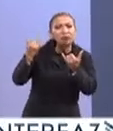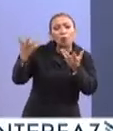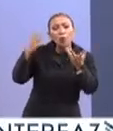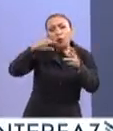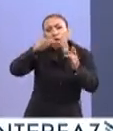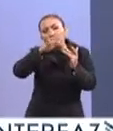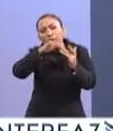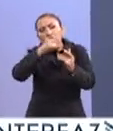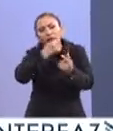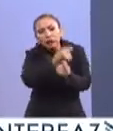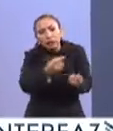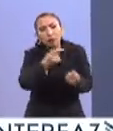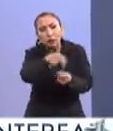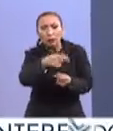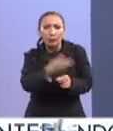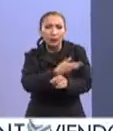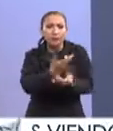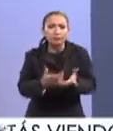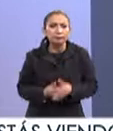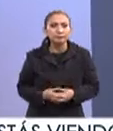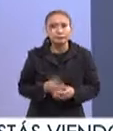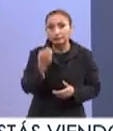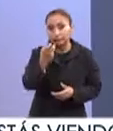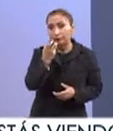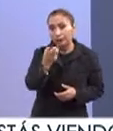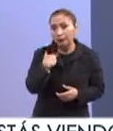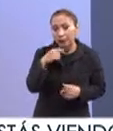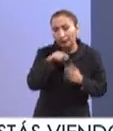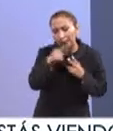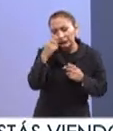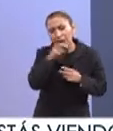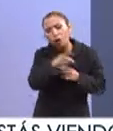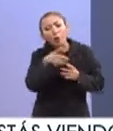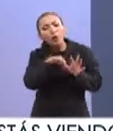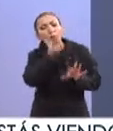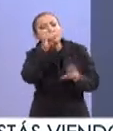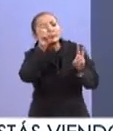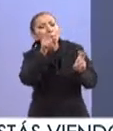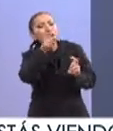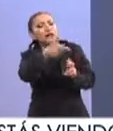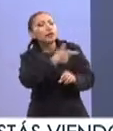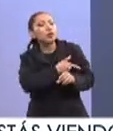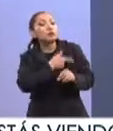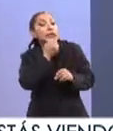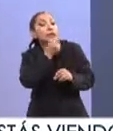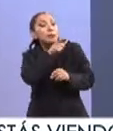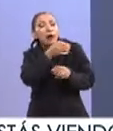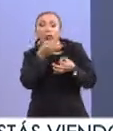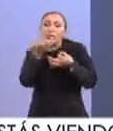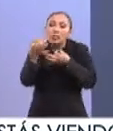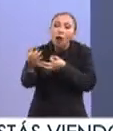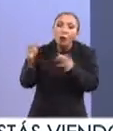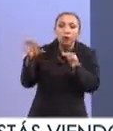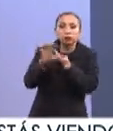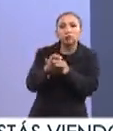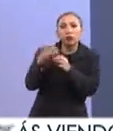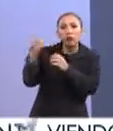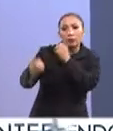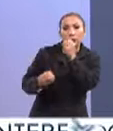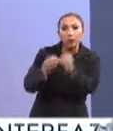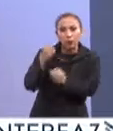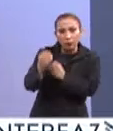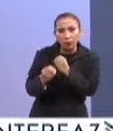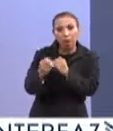un contacto con ellos cuando estas cosas les pasan. Por eso, claro, es que partimos de la elección del tema, para que ellos se puedan conectar con la